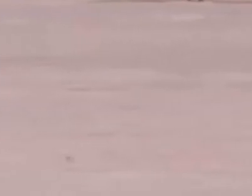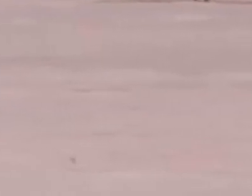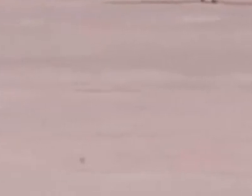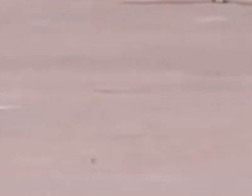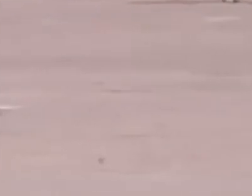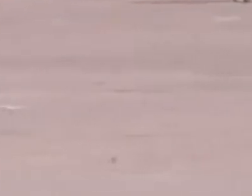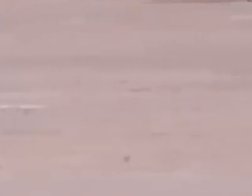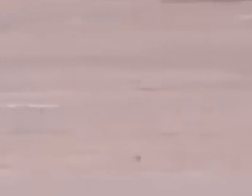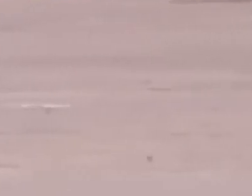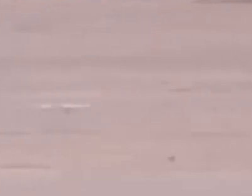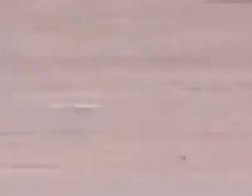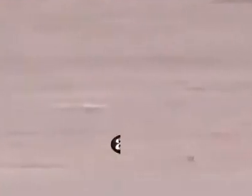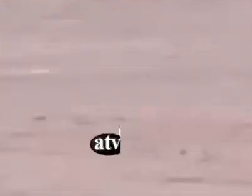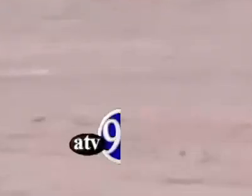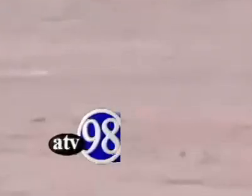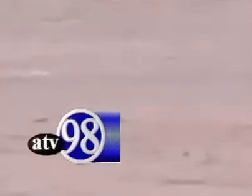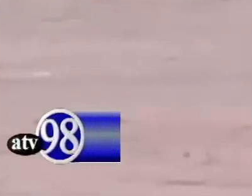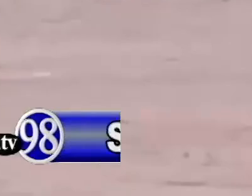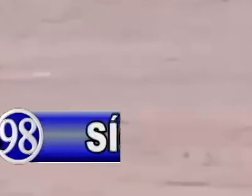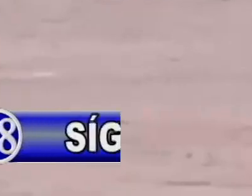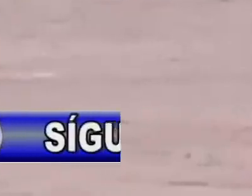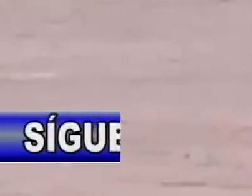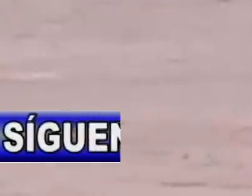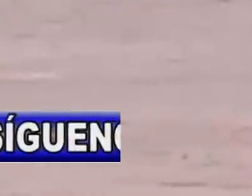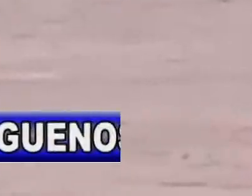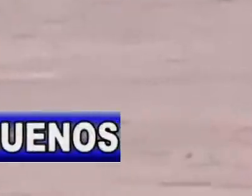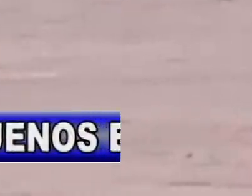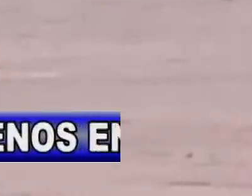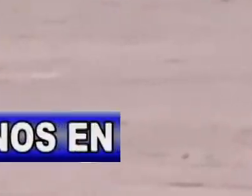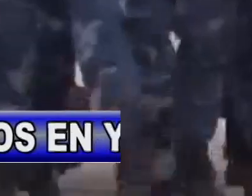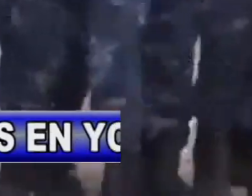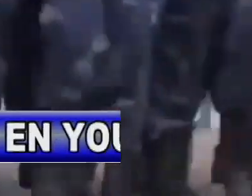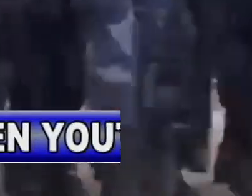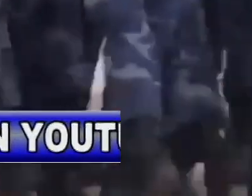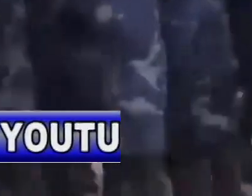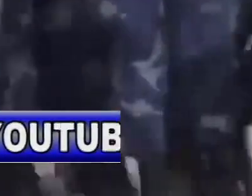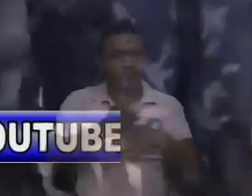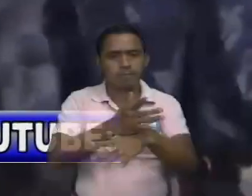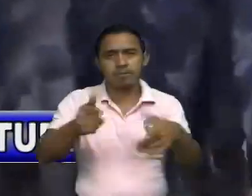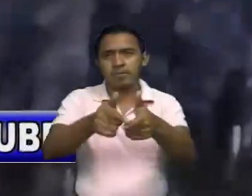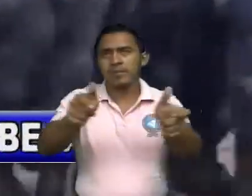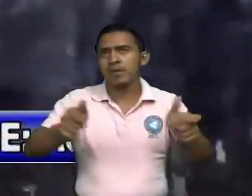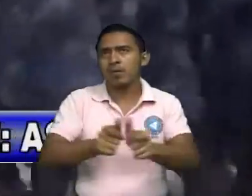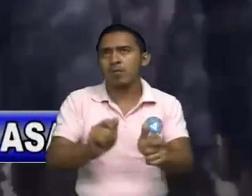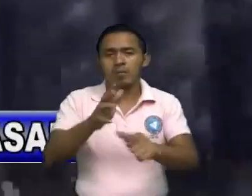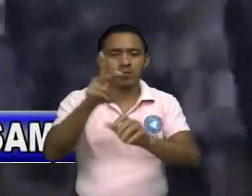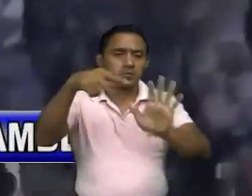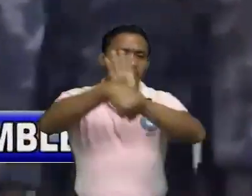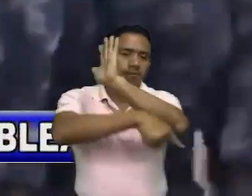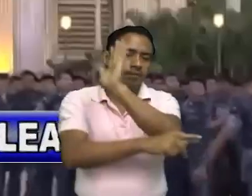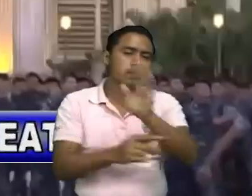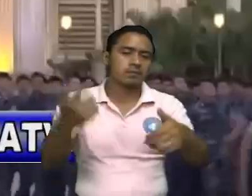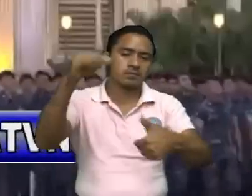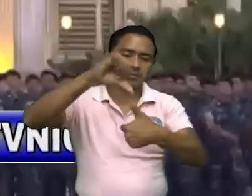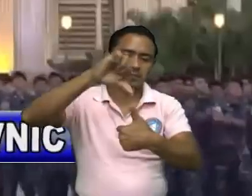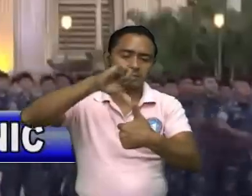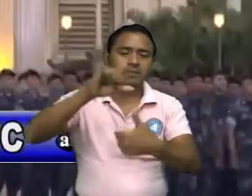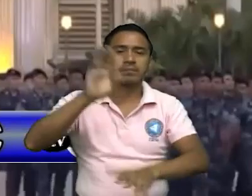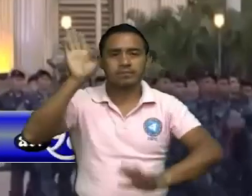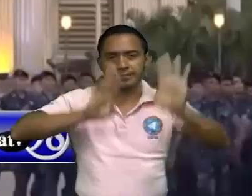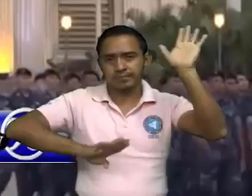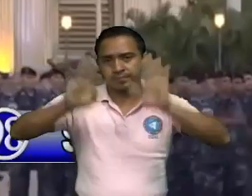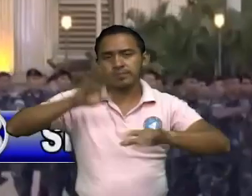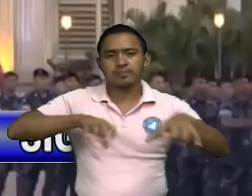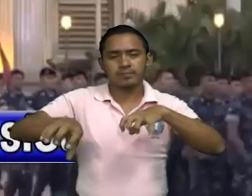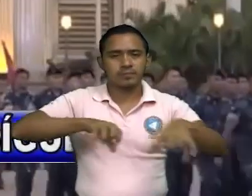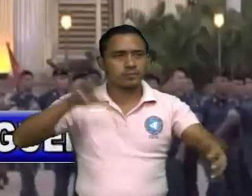La vicepresidenta Rosario Murillo informó sobre la llegada a nuestro país de las delegaciones de países centroamericanos para participar en las